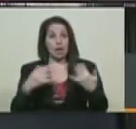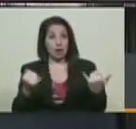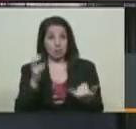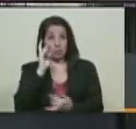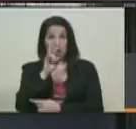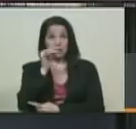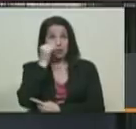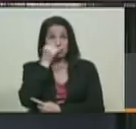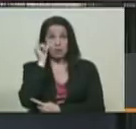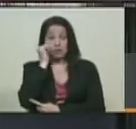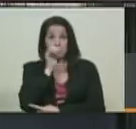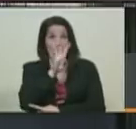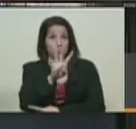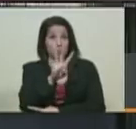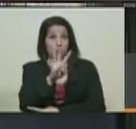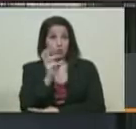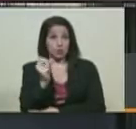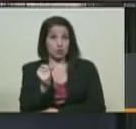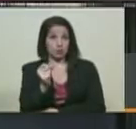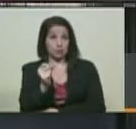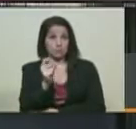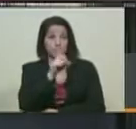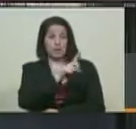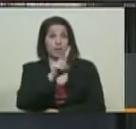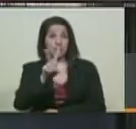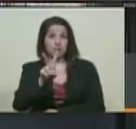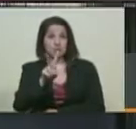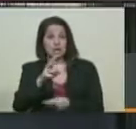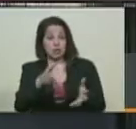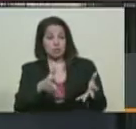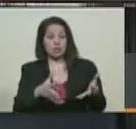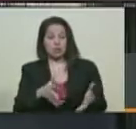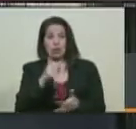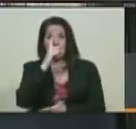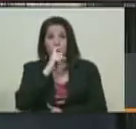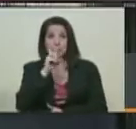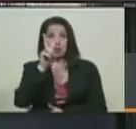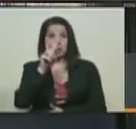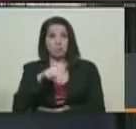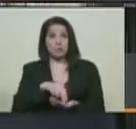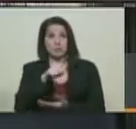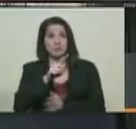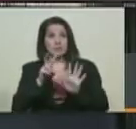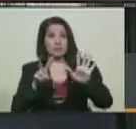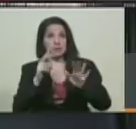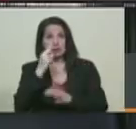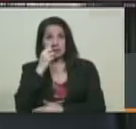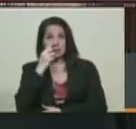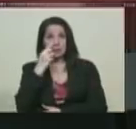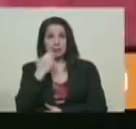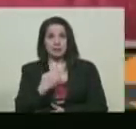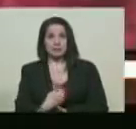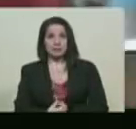video número 4 de las 12 victorias del año 2017. Adelante, video.